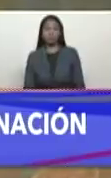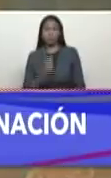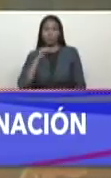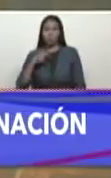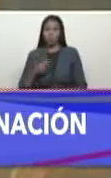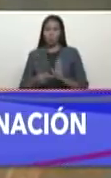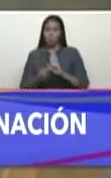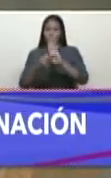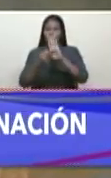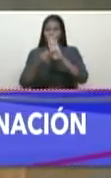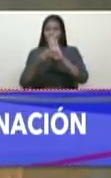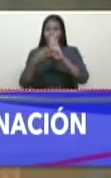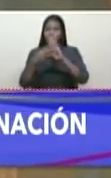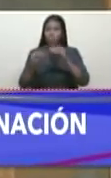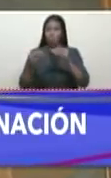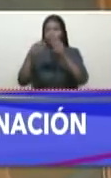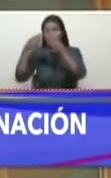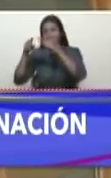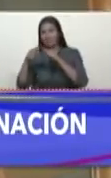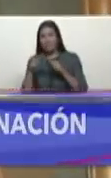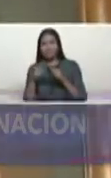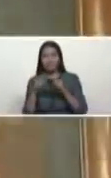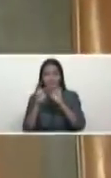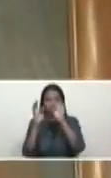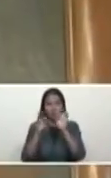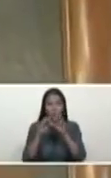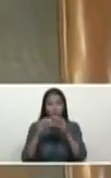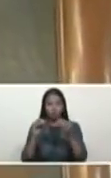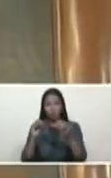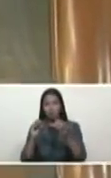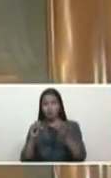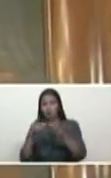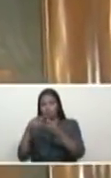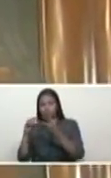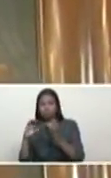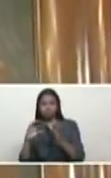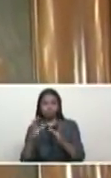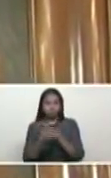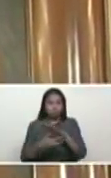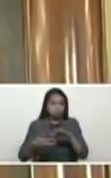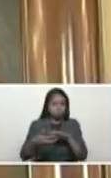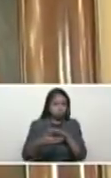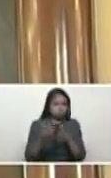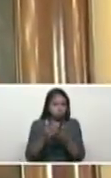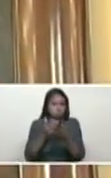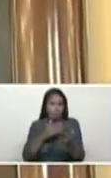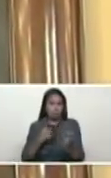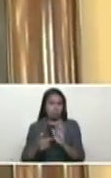enfrentado diversos momentos diversas coyunturas diversas etapas